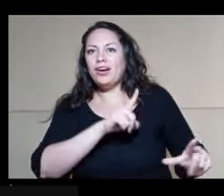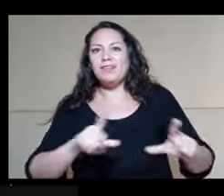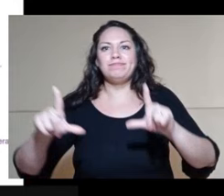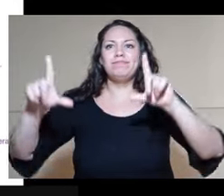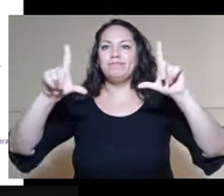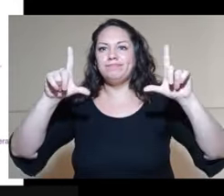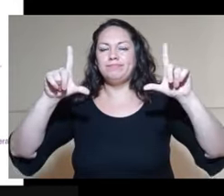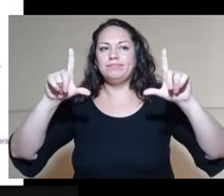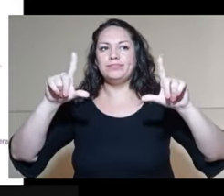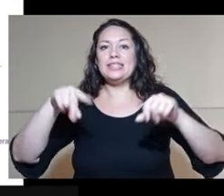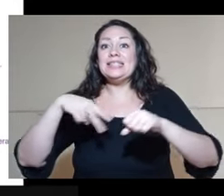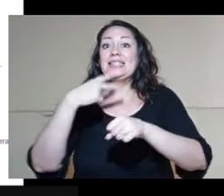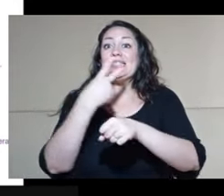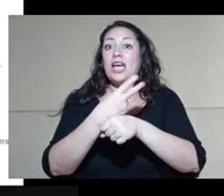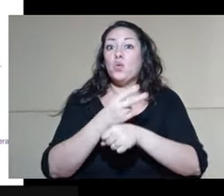¿Sí?